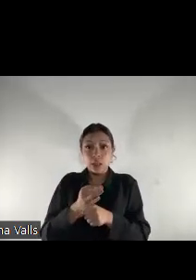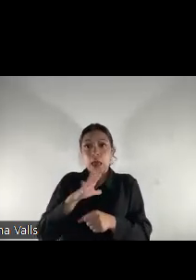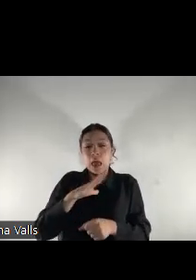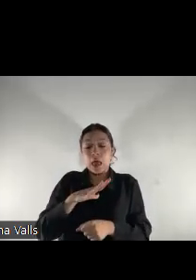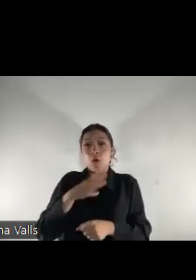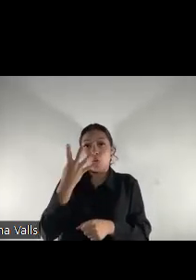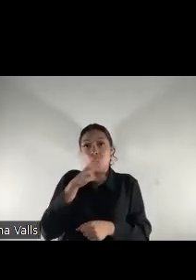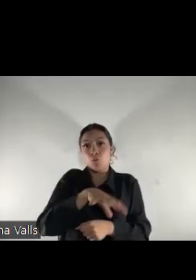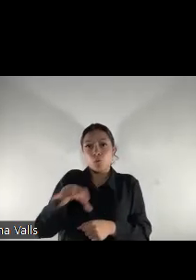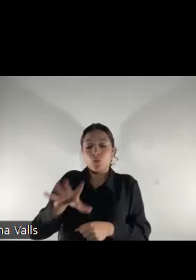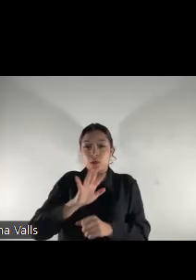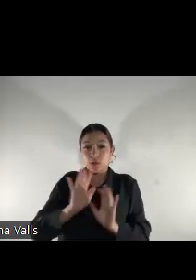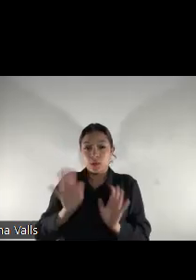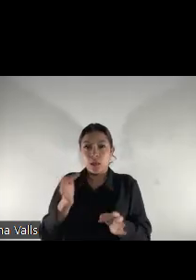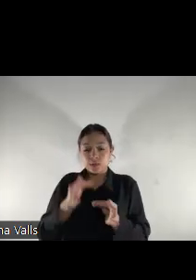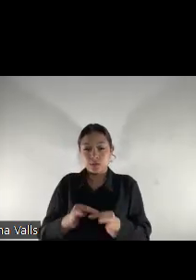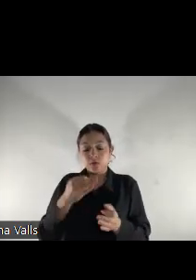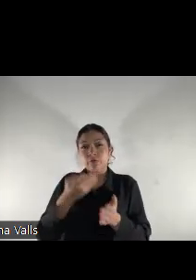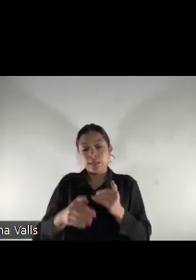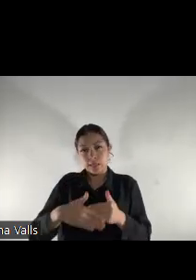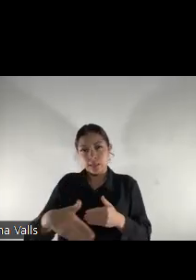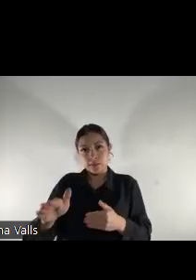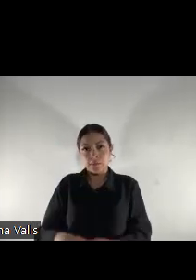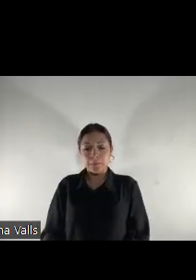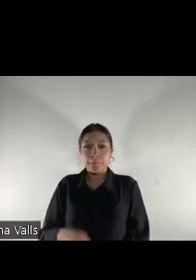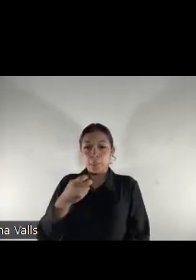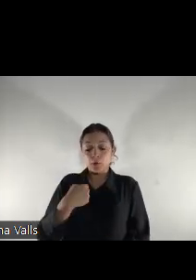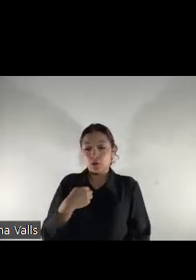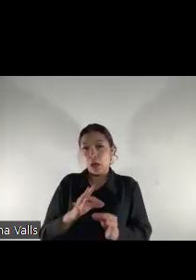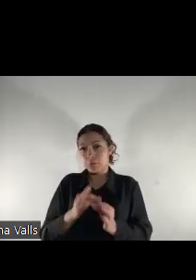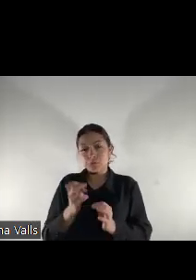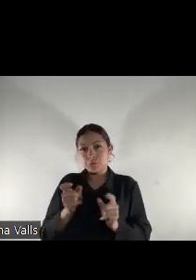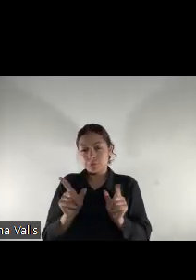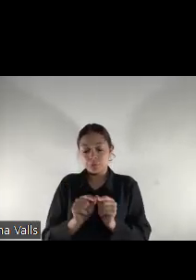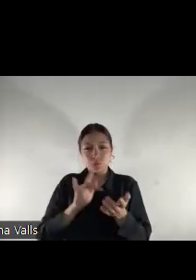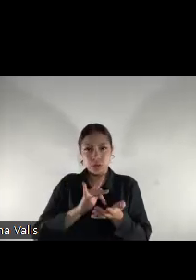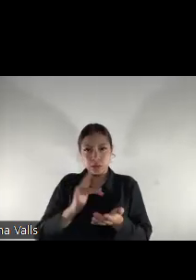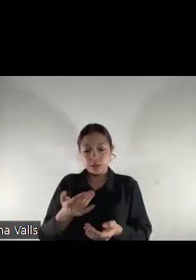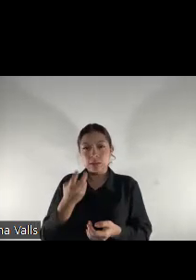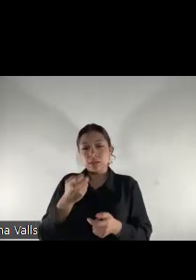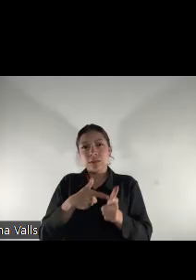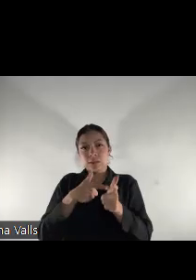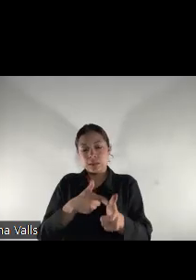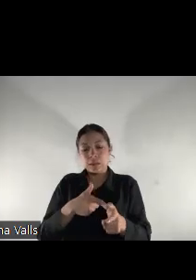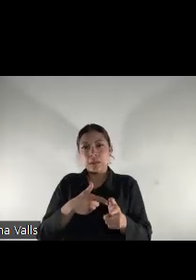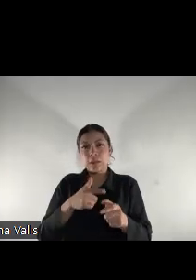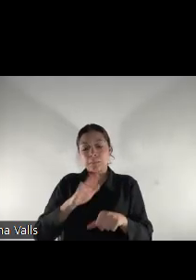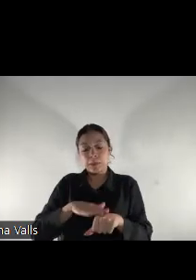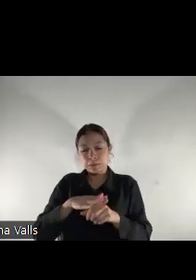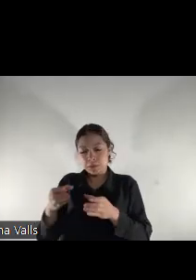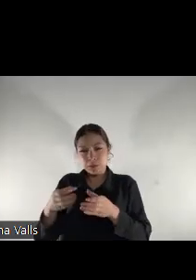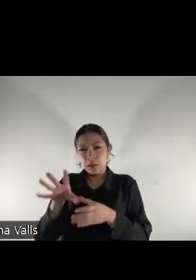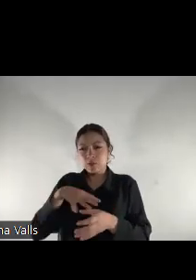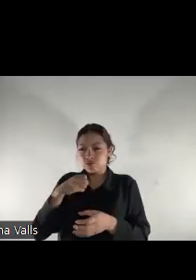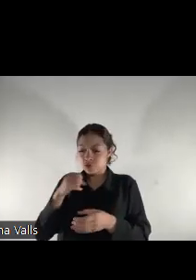Y bien, mi participación por el momento sería todo. Muchísimas gracias y bueno, seguimos juntando esfuerzos para trabajar